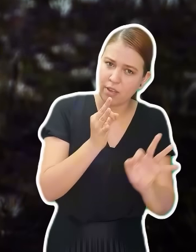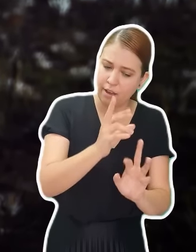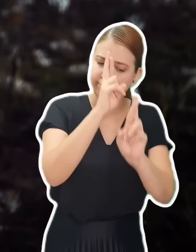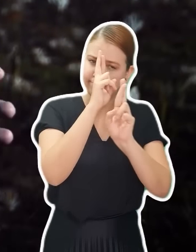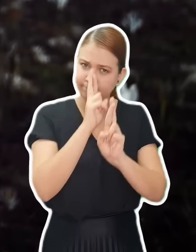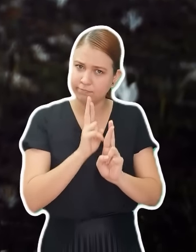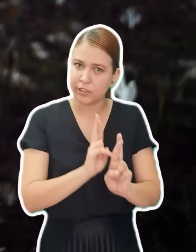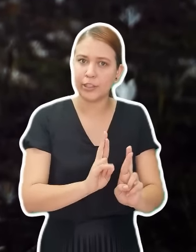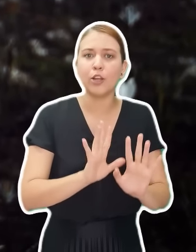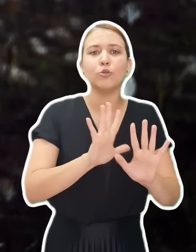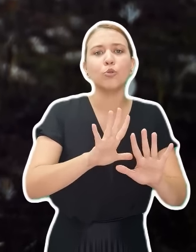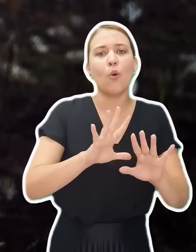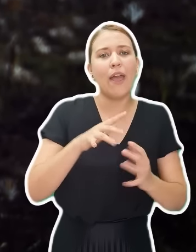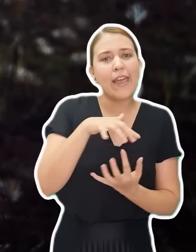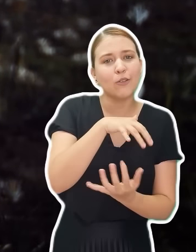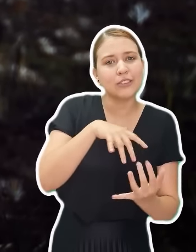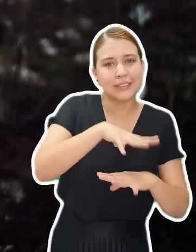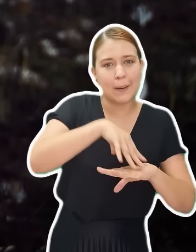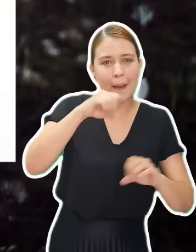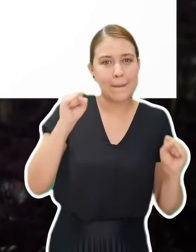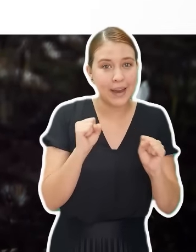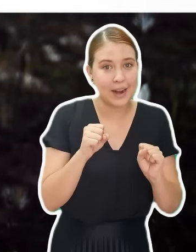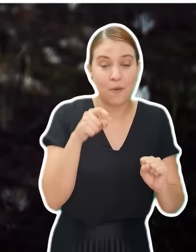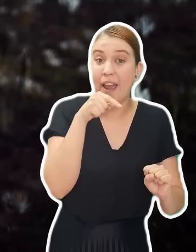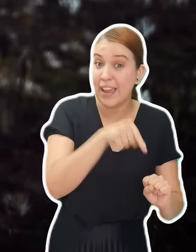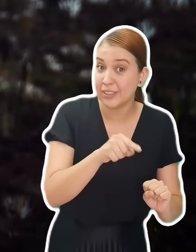valorar nuestros ecosistemas de páramos,